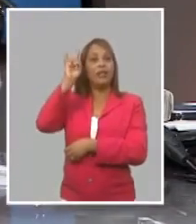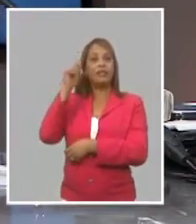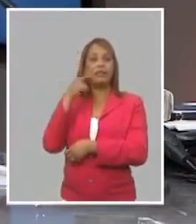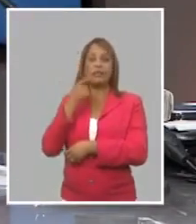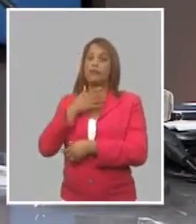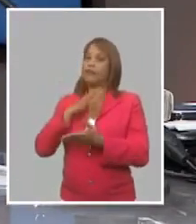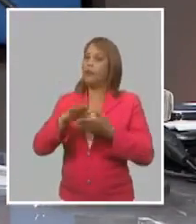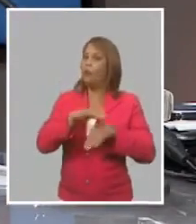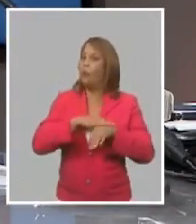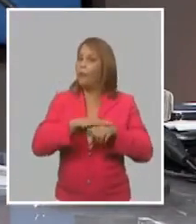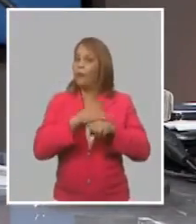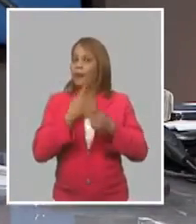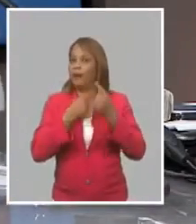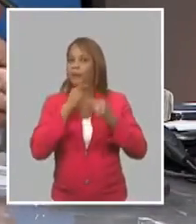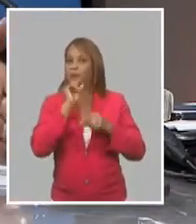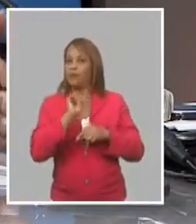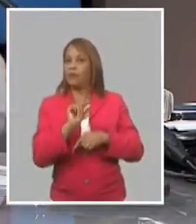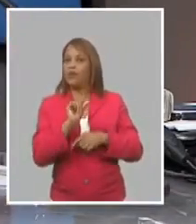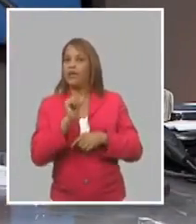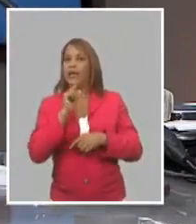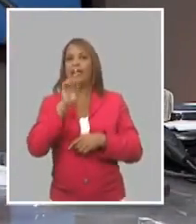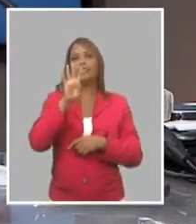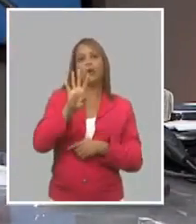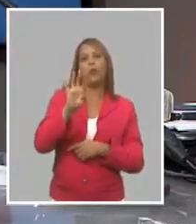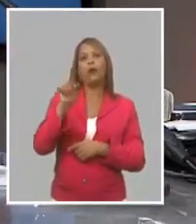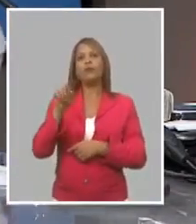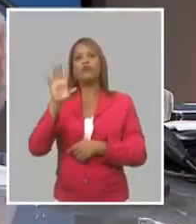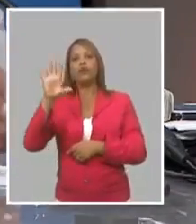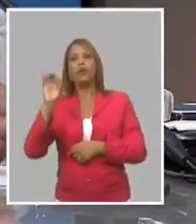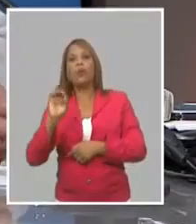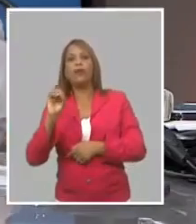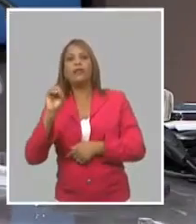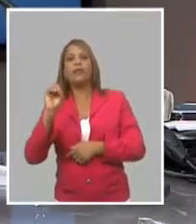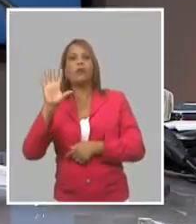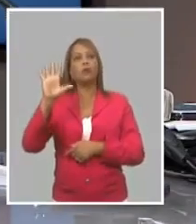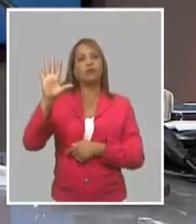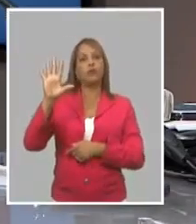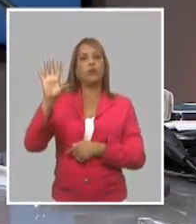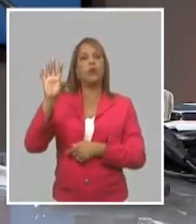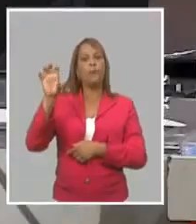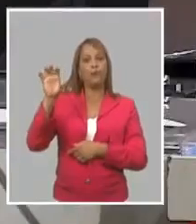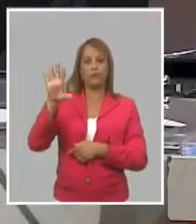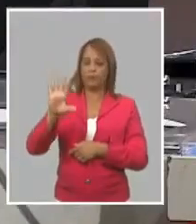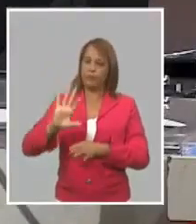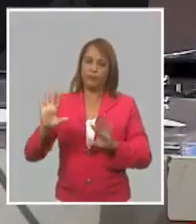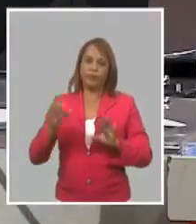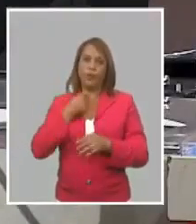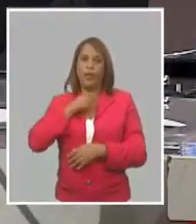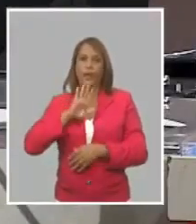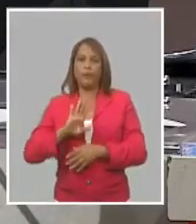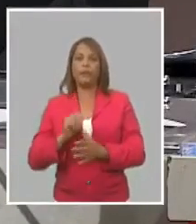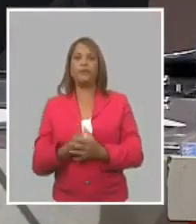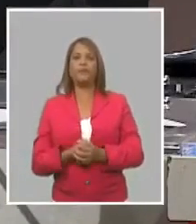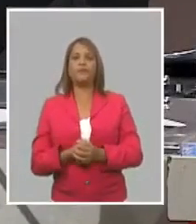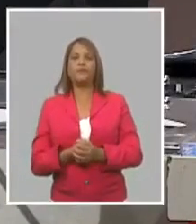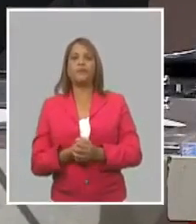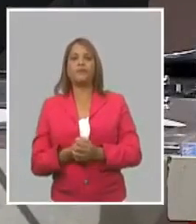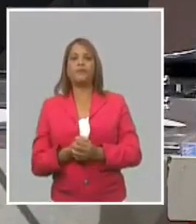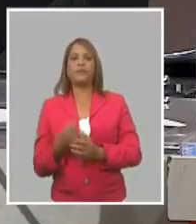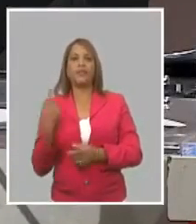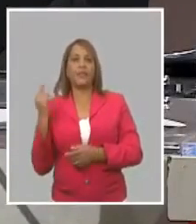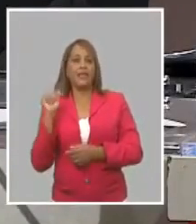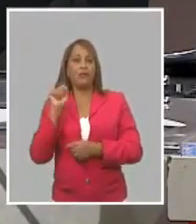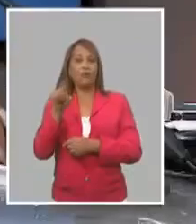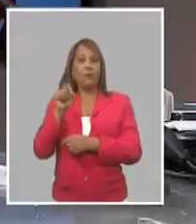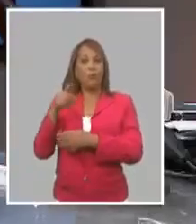disculpe alguien si no soy exacto, entre 4.50 y 5 pesos según la calidad de la leche. Y viene a la industria